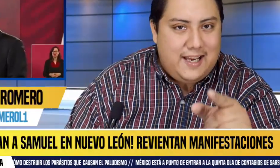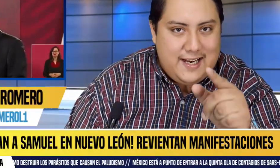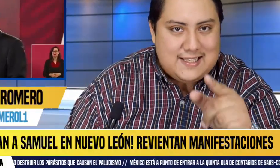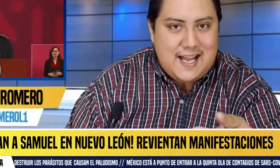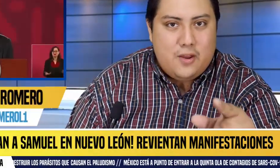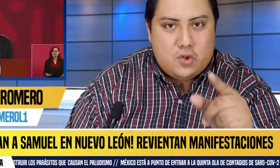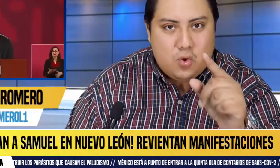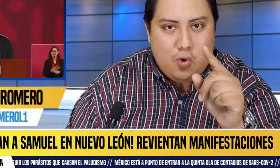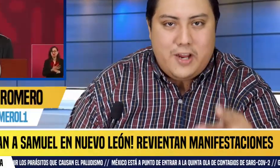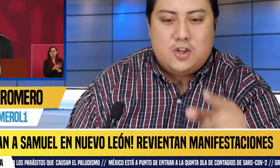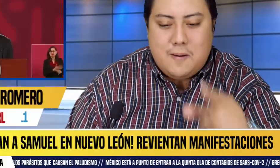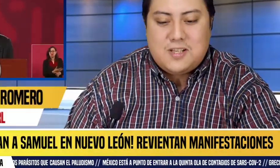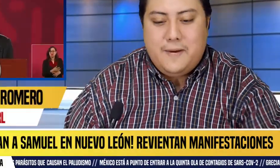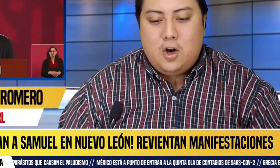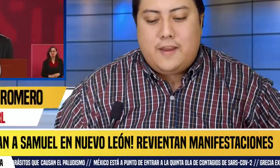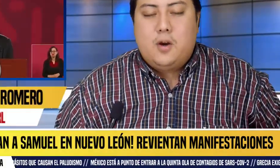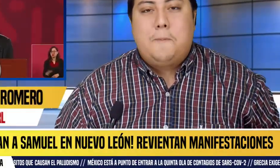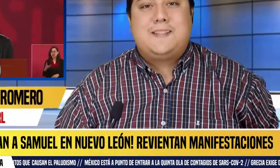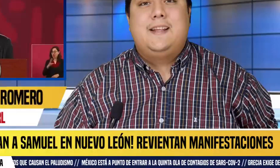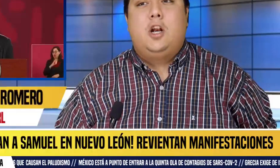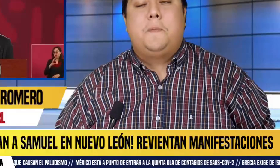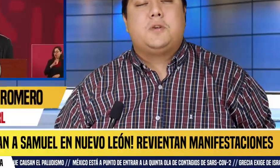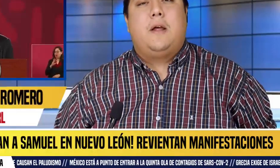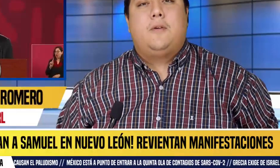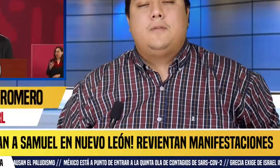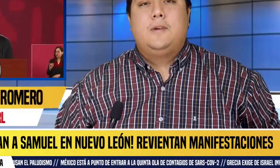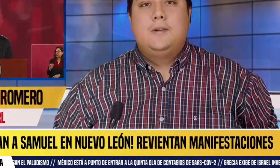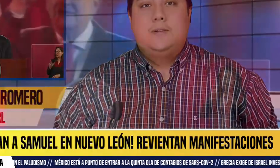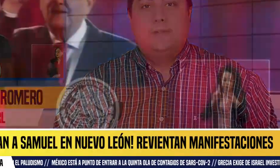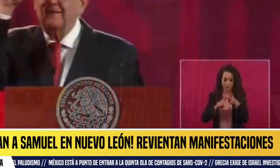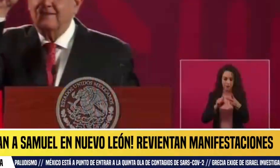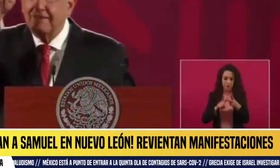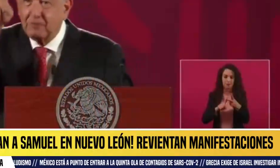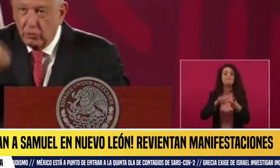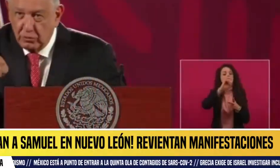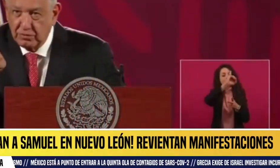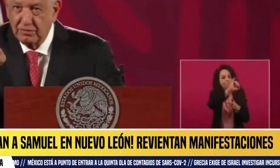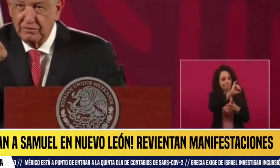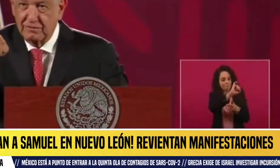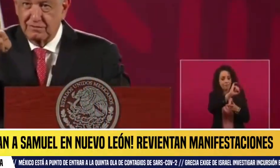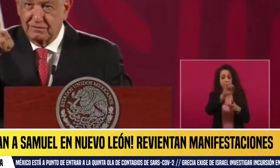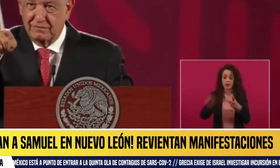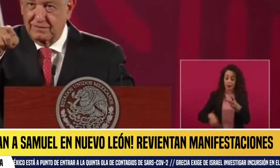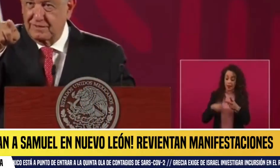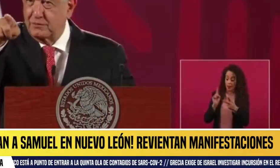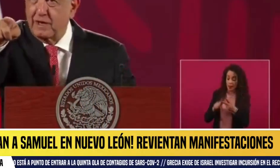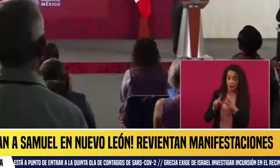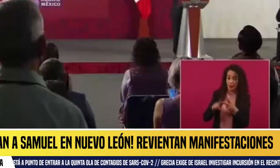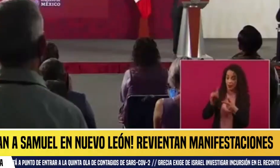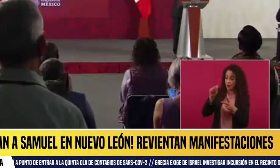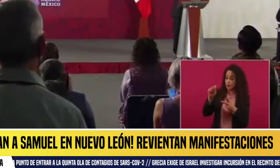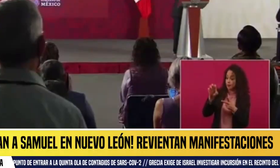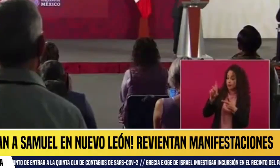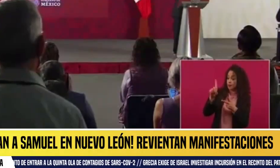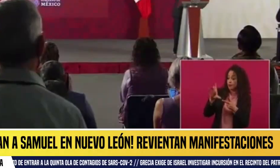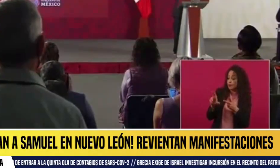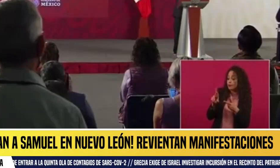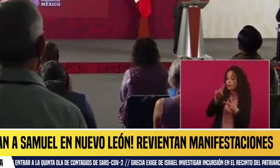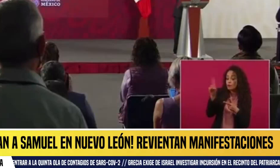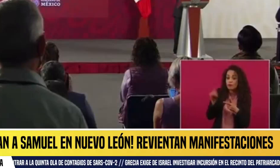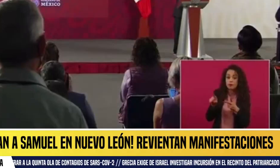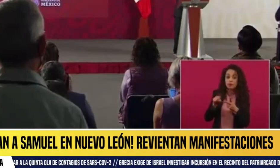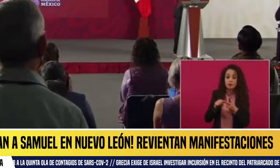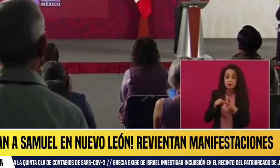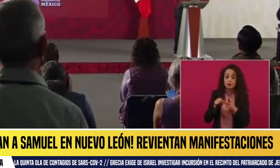armas en Estados Unidos. Vamos a ver lo que dijo el presidente López Obrador. El Ted Cruz, igual,